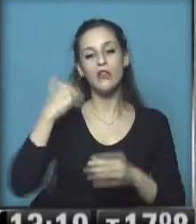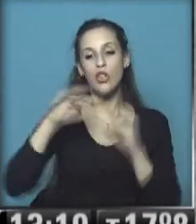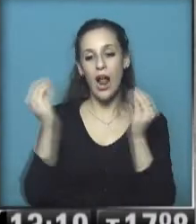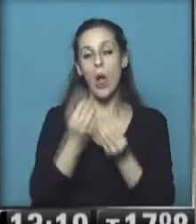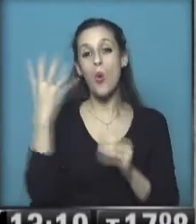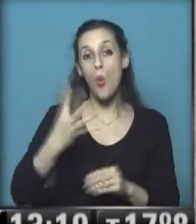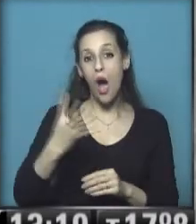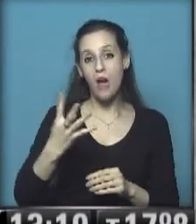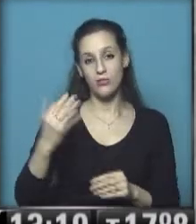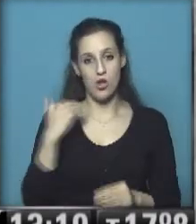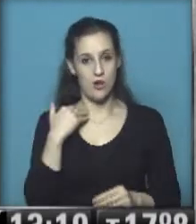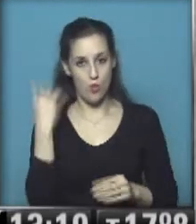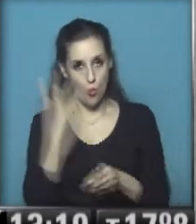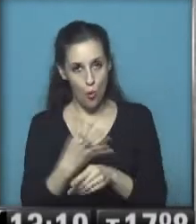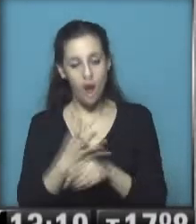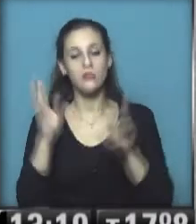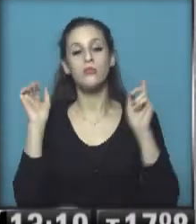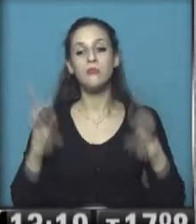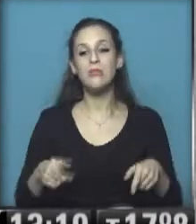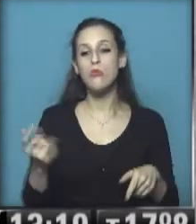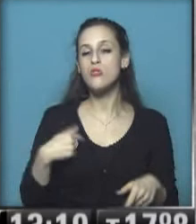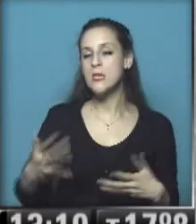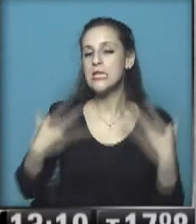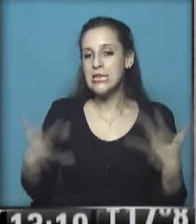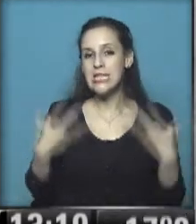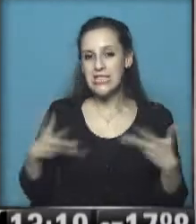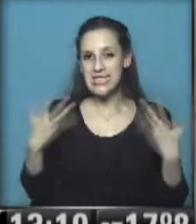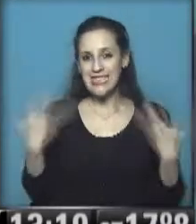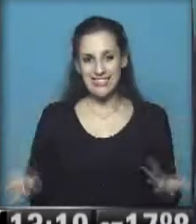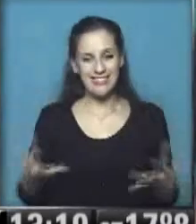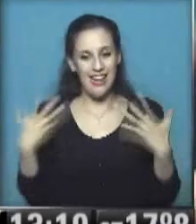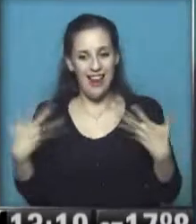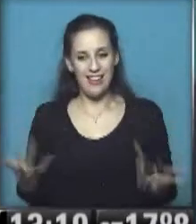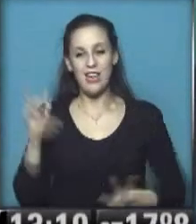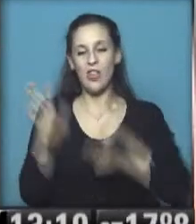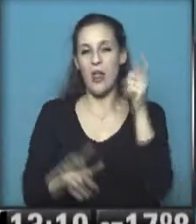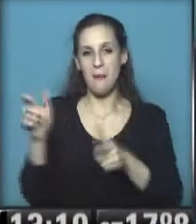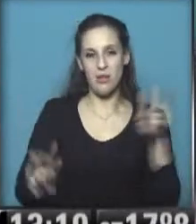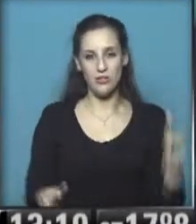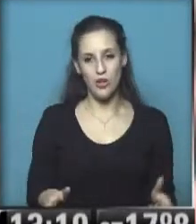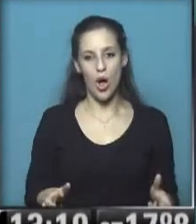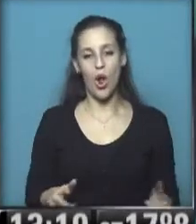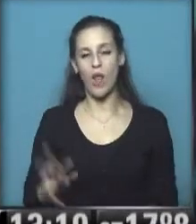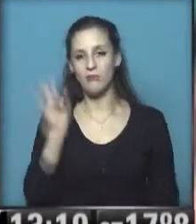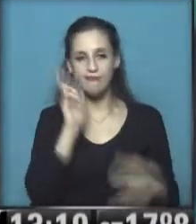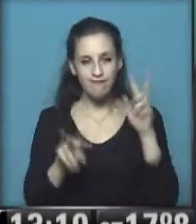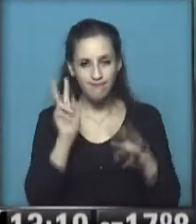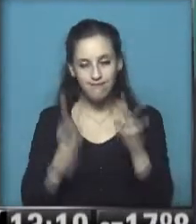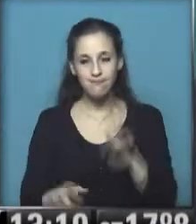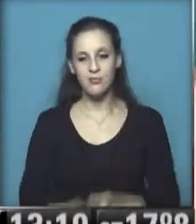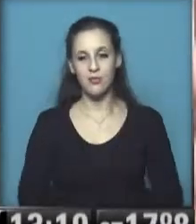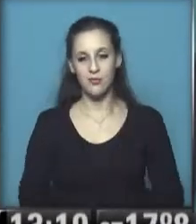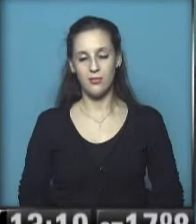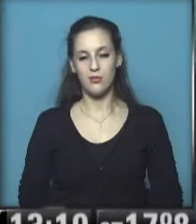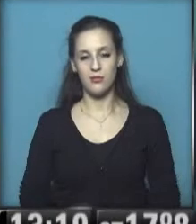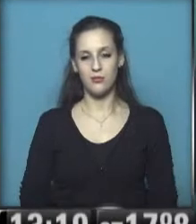da una alegría enorme que, digo, que la gente lo siga